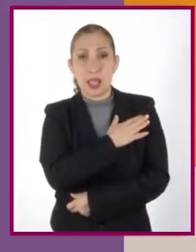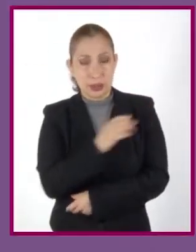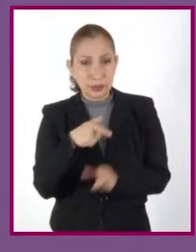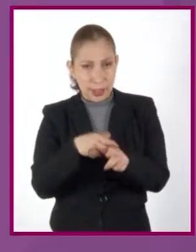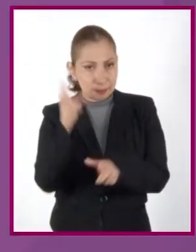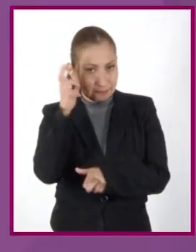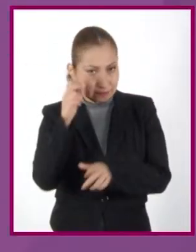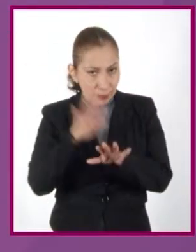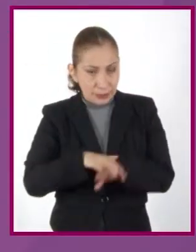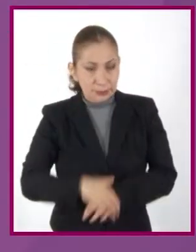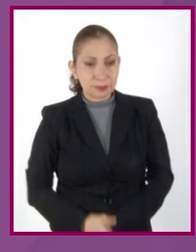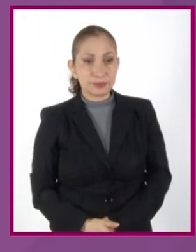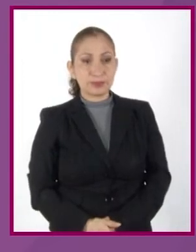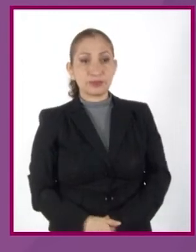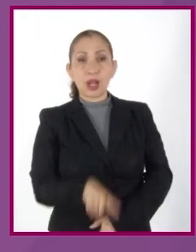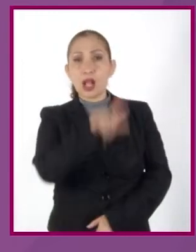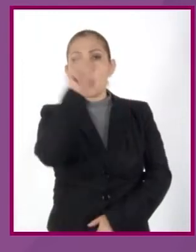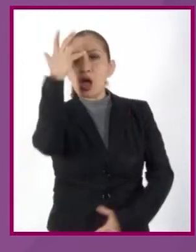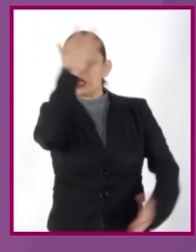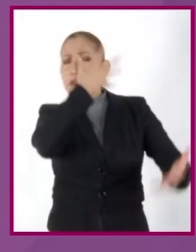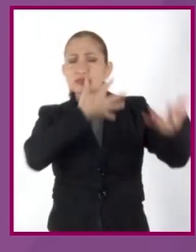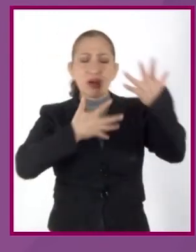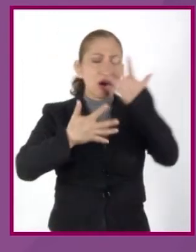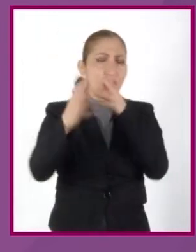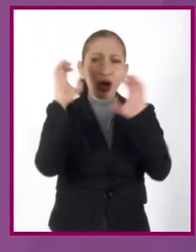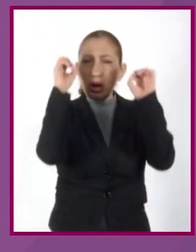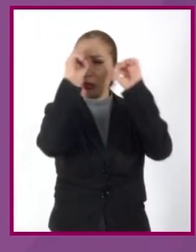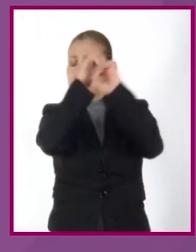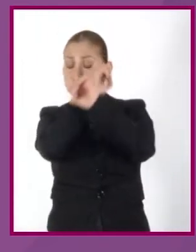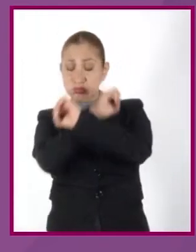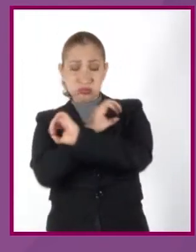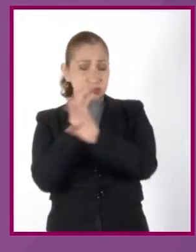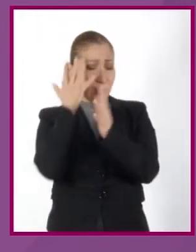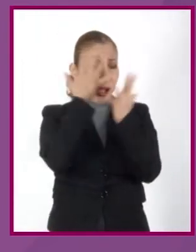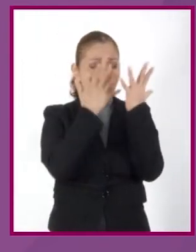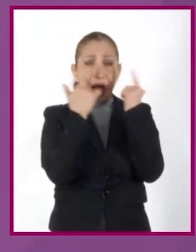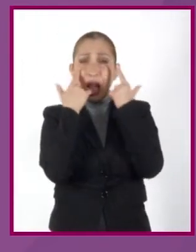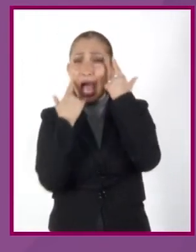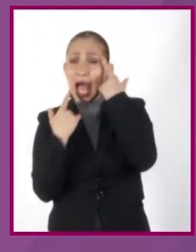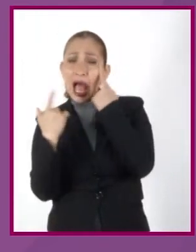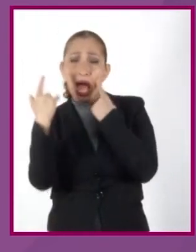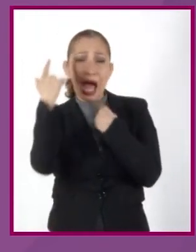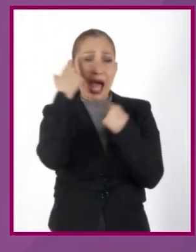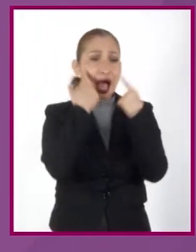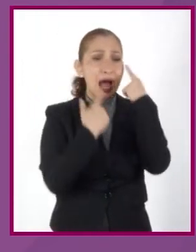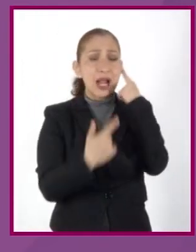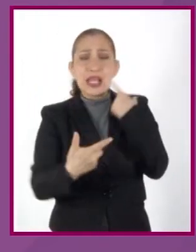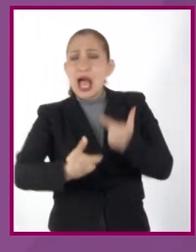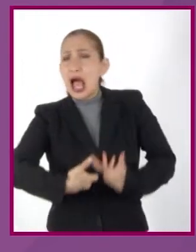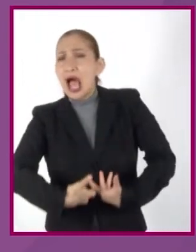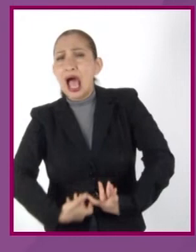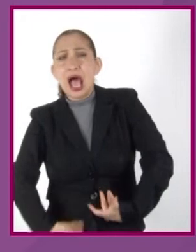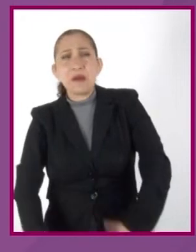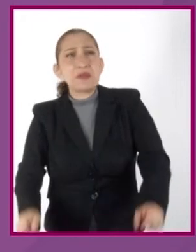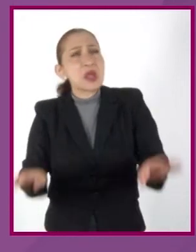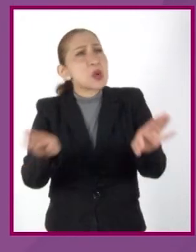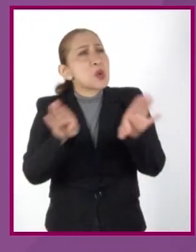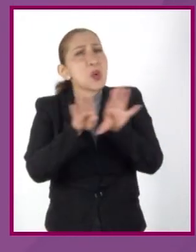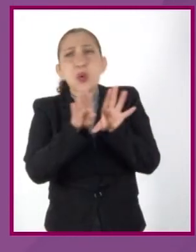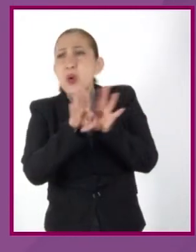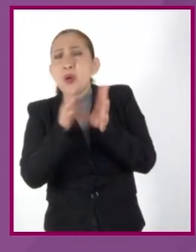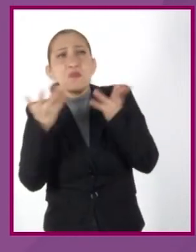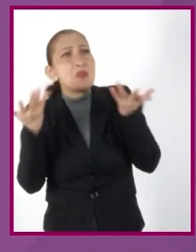escuchando. Luego confusión, oscuridad, lágrimas, hambre y sin explicárselo